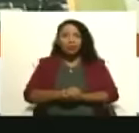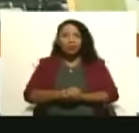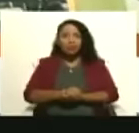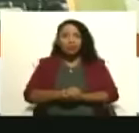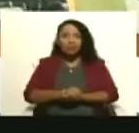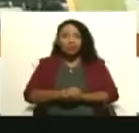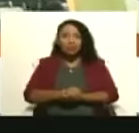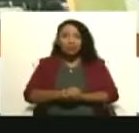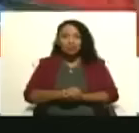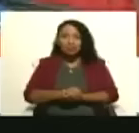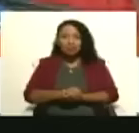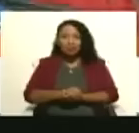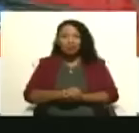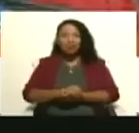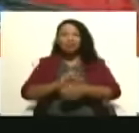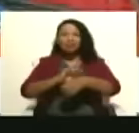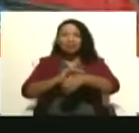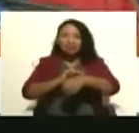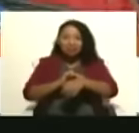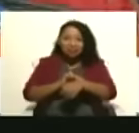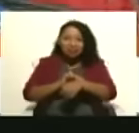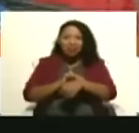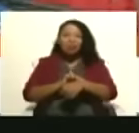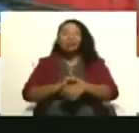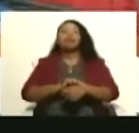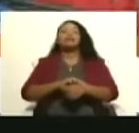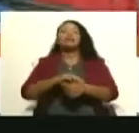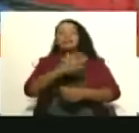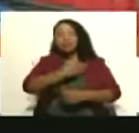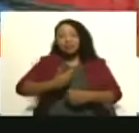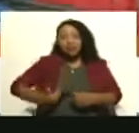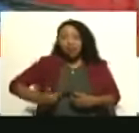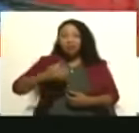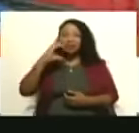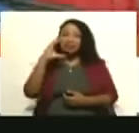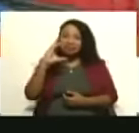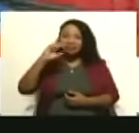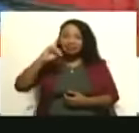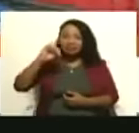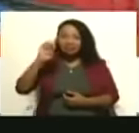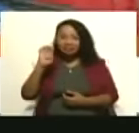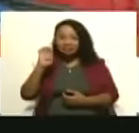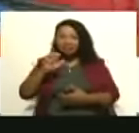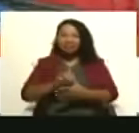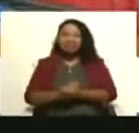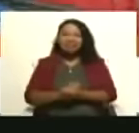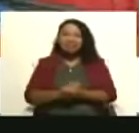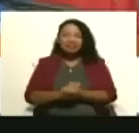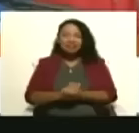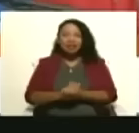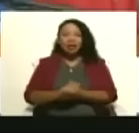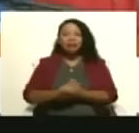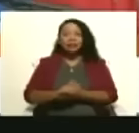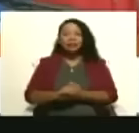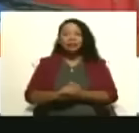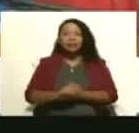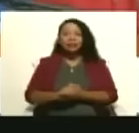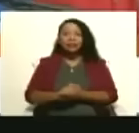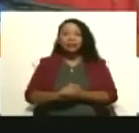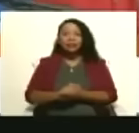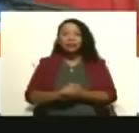Ciudadano doctor Elvis Amoroso, presidente del Poder Electoral y presidente del Consejo Nacional